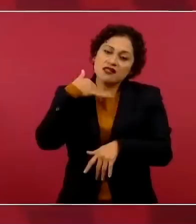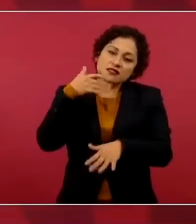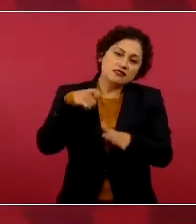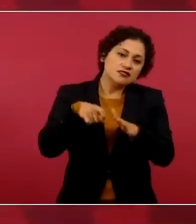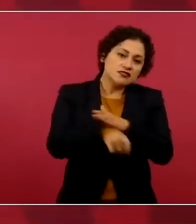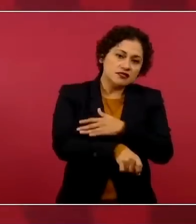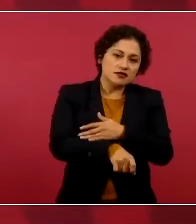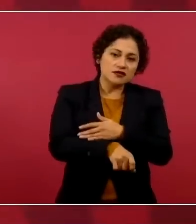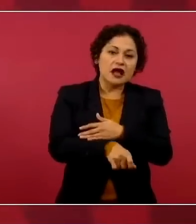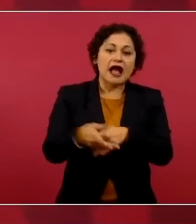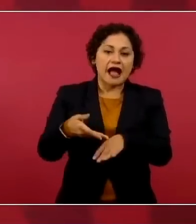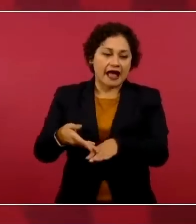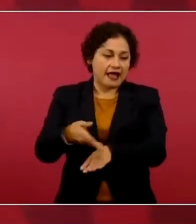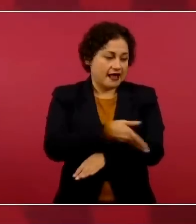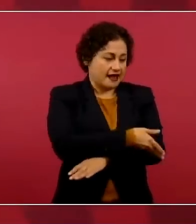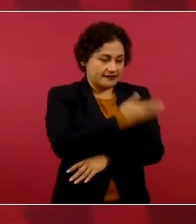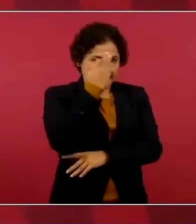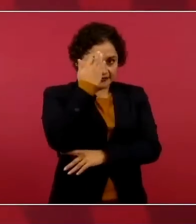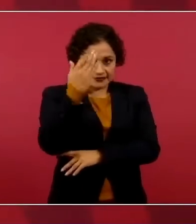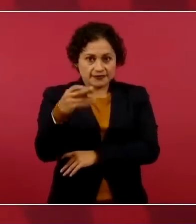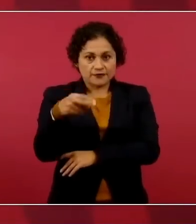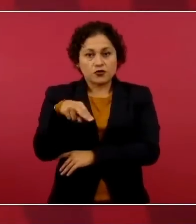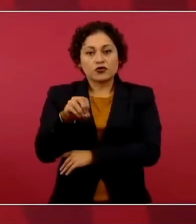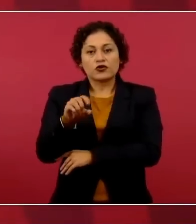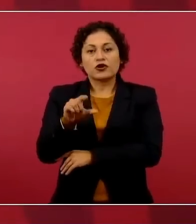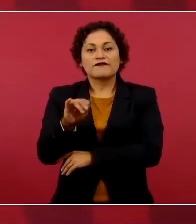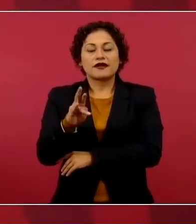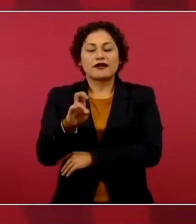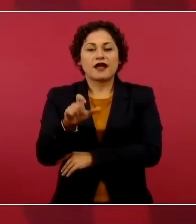siempre que hacían una reforma,